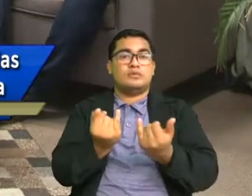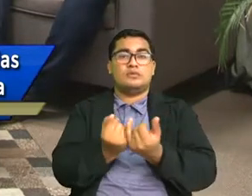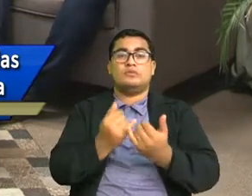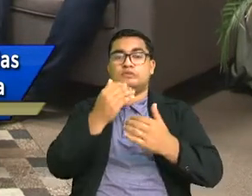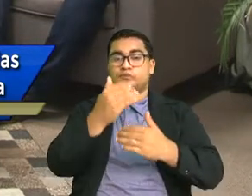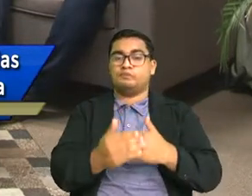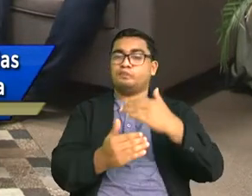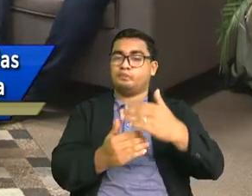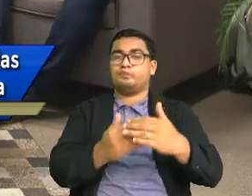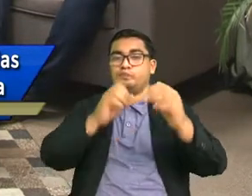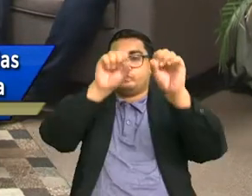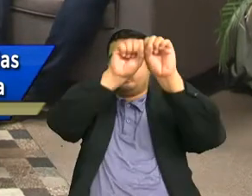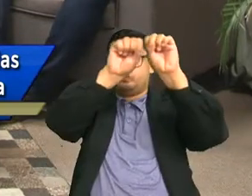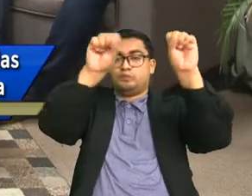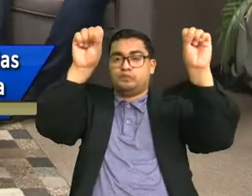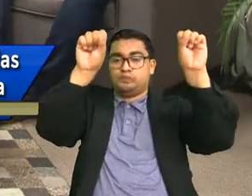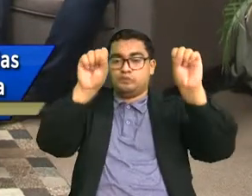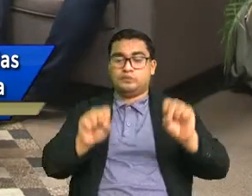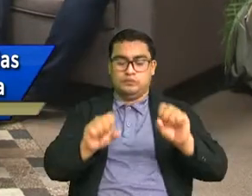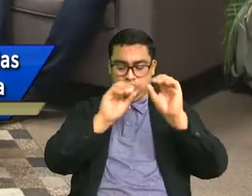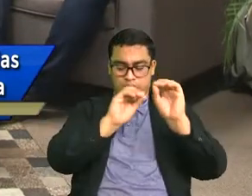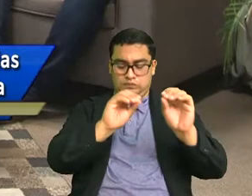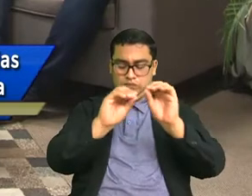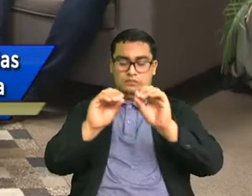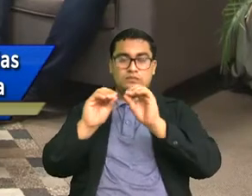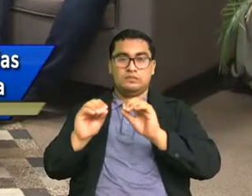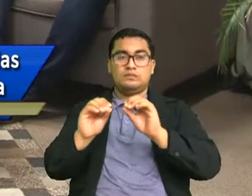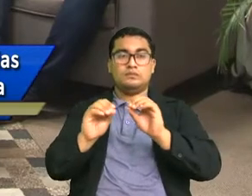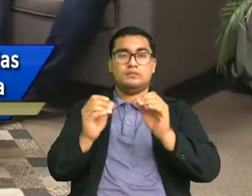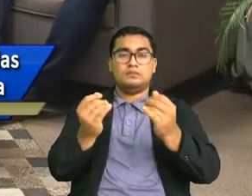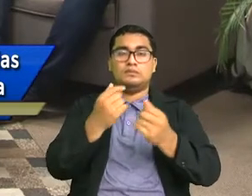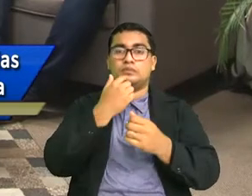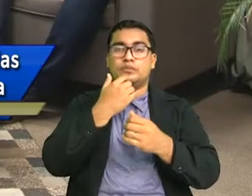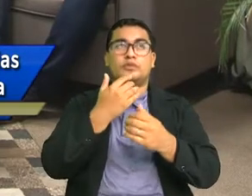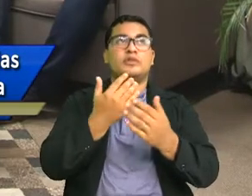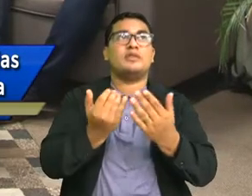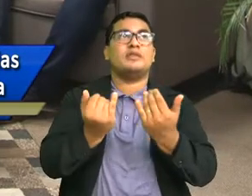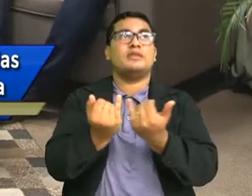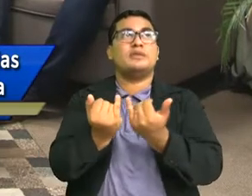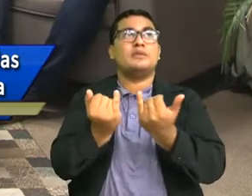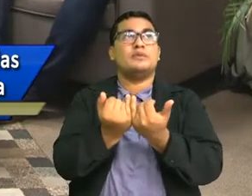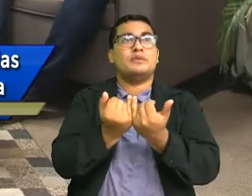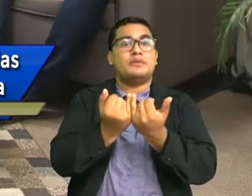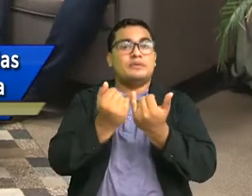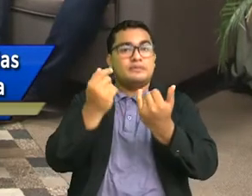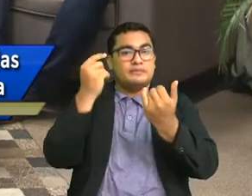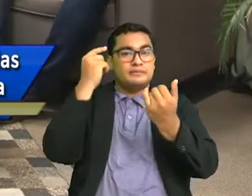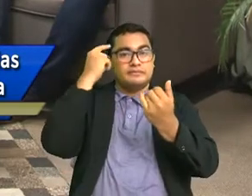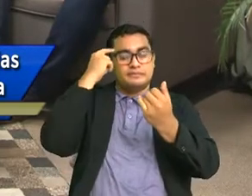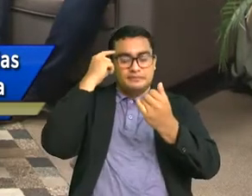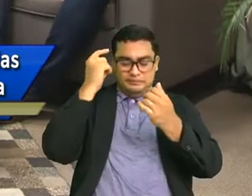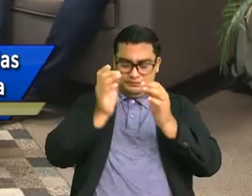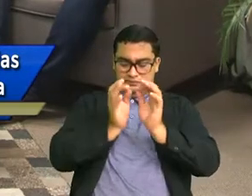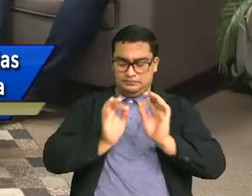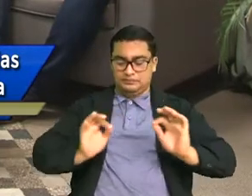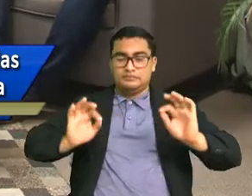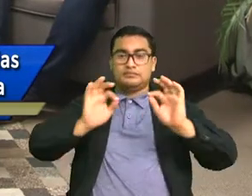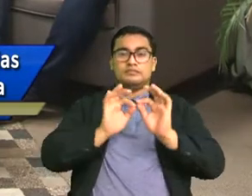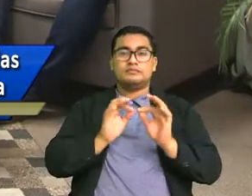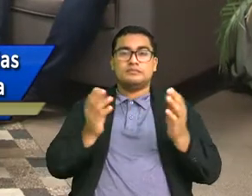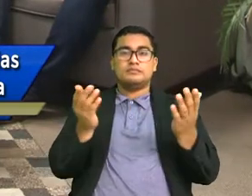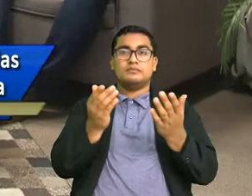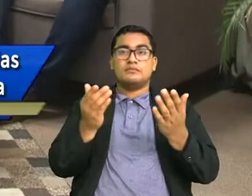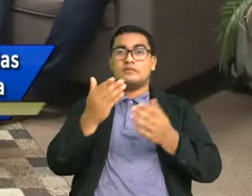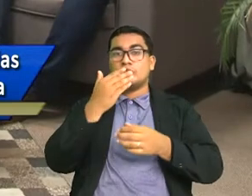capacitación es decir va asociado un proceso de capacitación porque también reflexionamos la importancia de hacer un buen